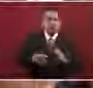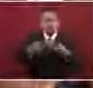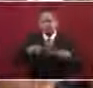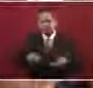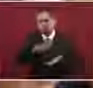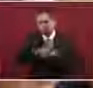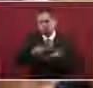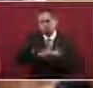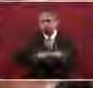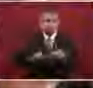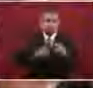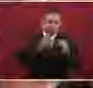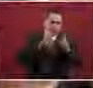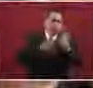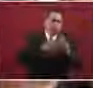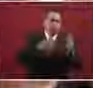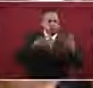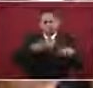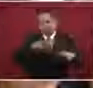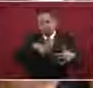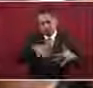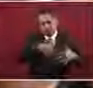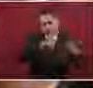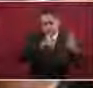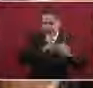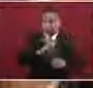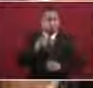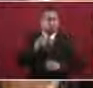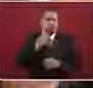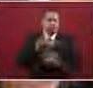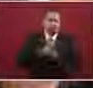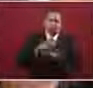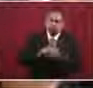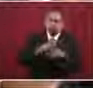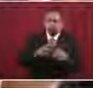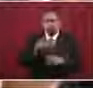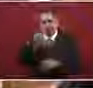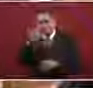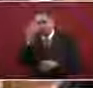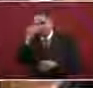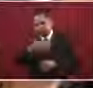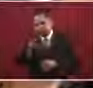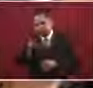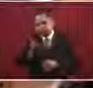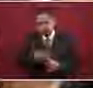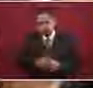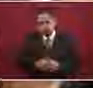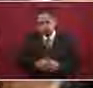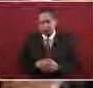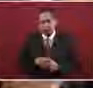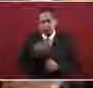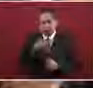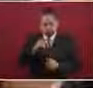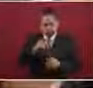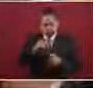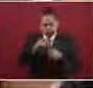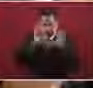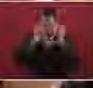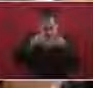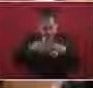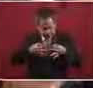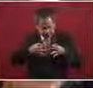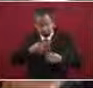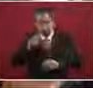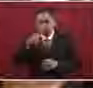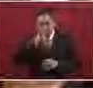columnistas, comunicólogos, analistas y políticos, quisiéramos saber un autoanálisis de parte